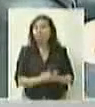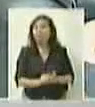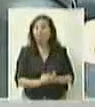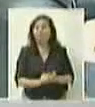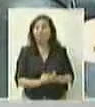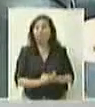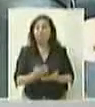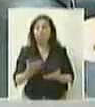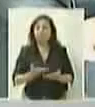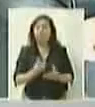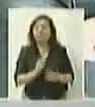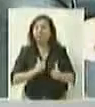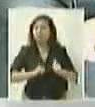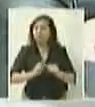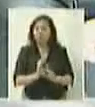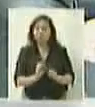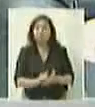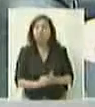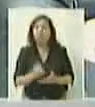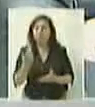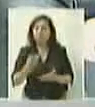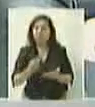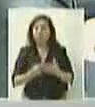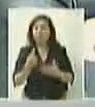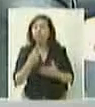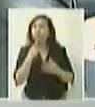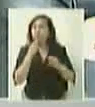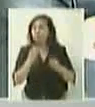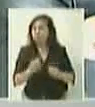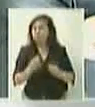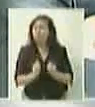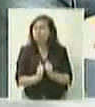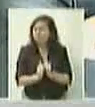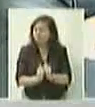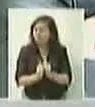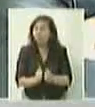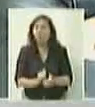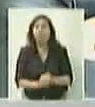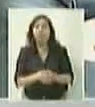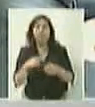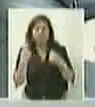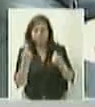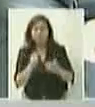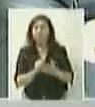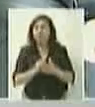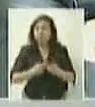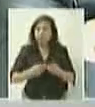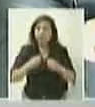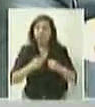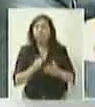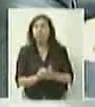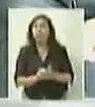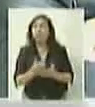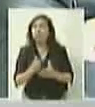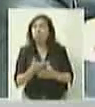esto, repito, no son actividades de la primera dama. La primera dama siempre está acompañando ceremonia, actos o